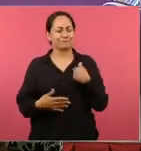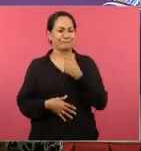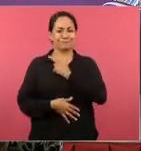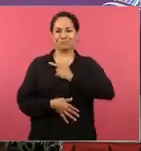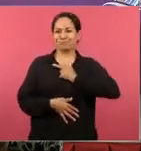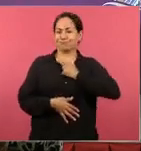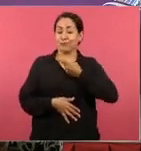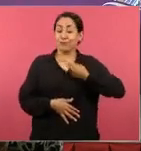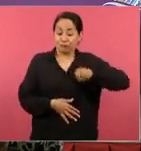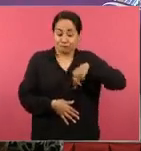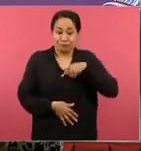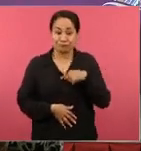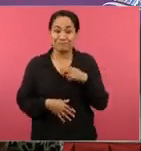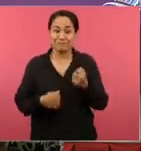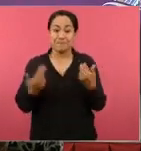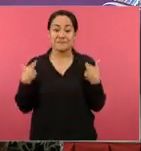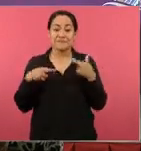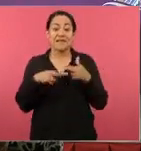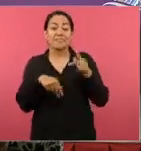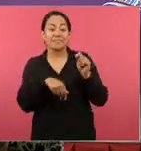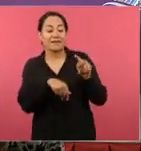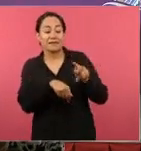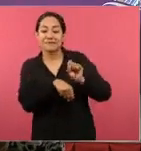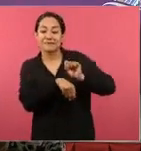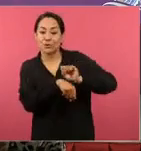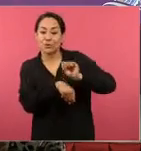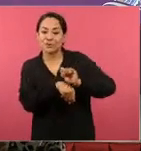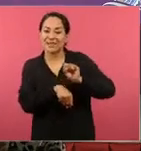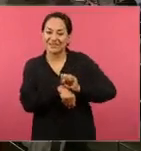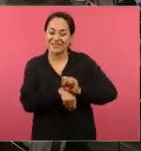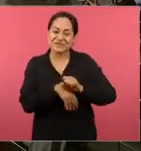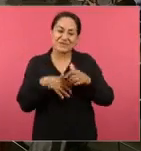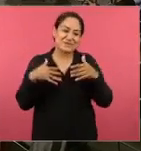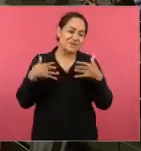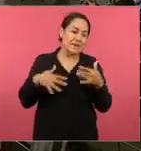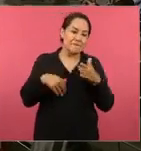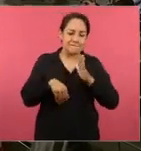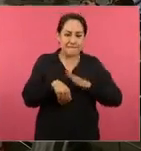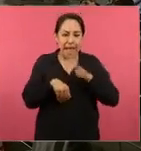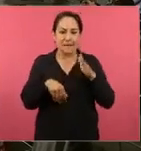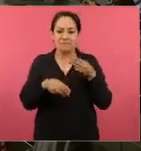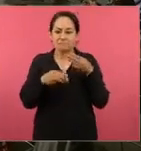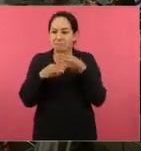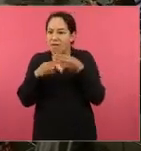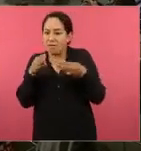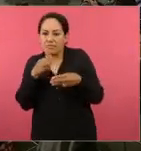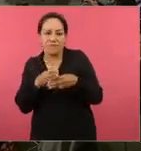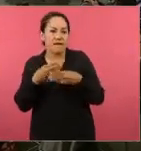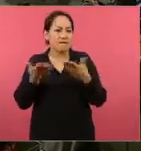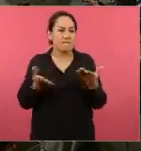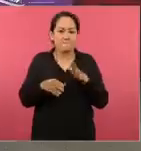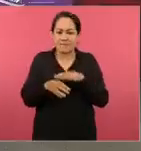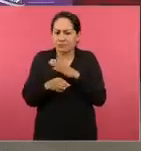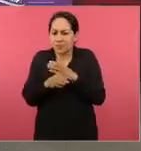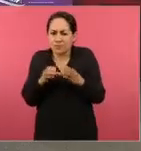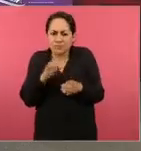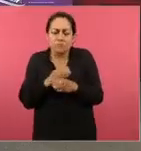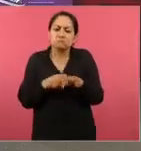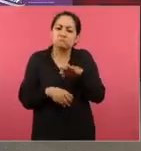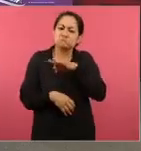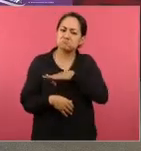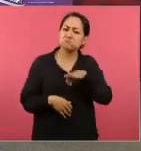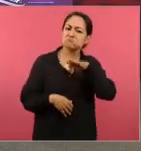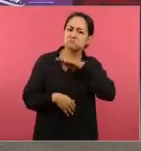de telesecundaria, porque tenemos mucho más, no solo material, sino posibilidades